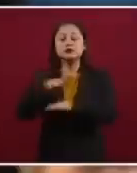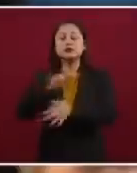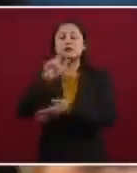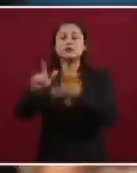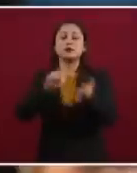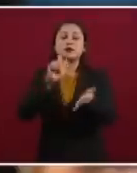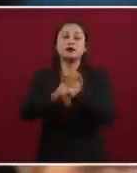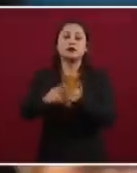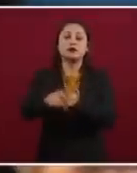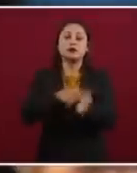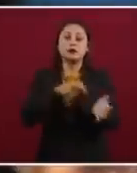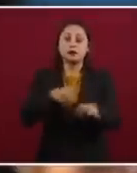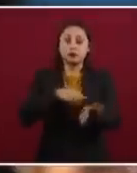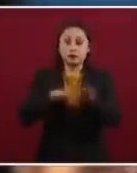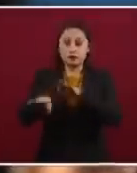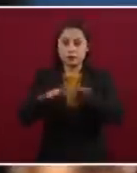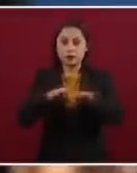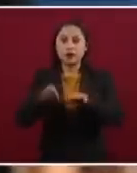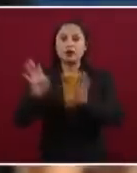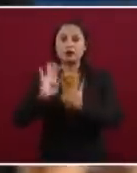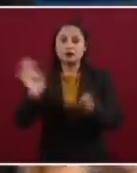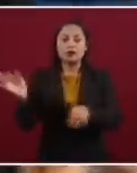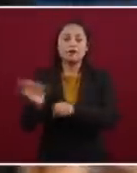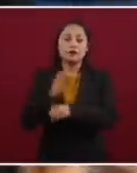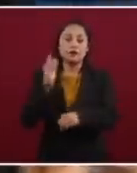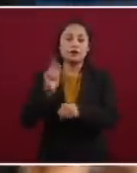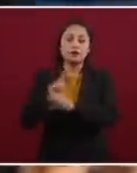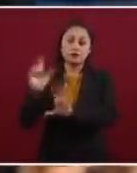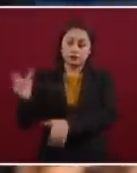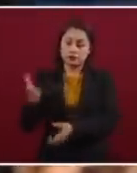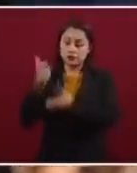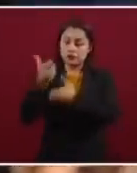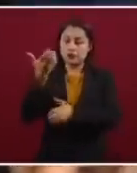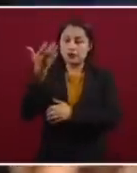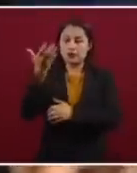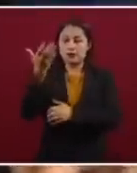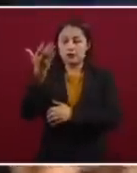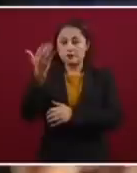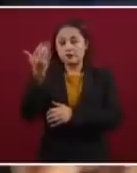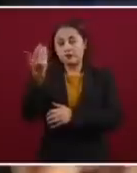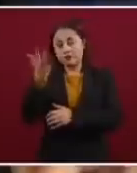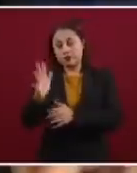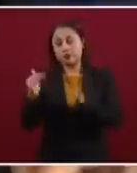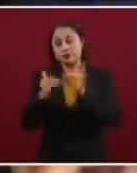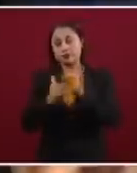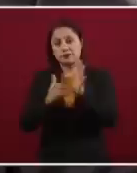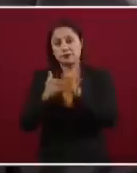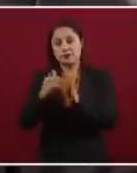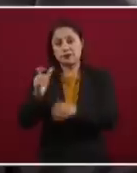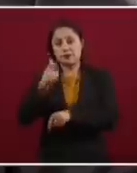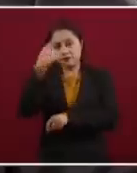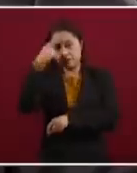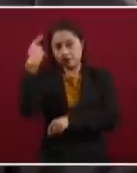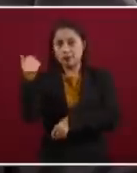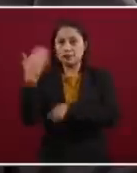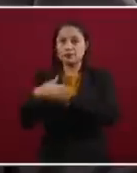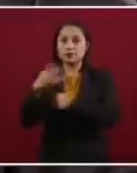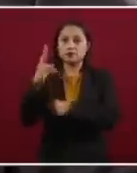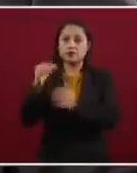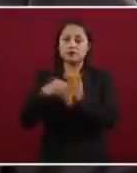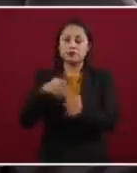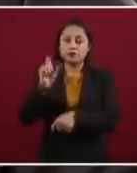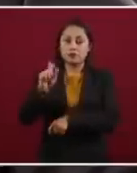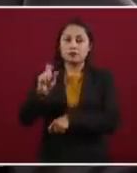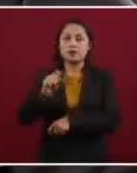federación tiene dispuestos más de mil millones de pesos para implementarla en 2020 esta reforma sabemos que pues